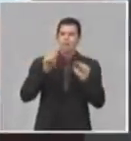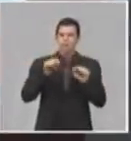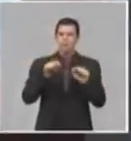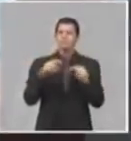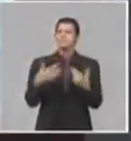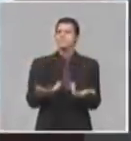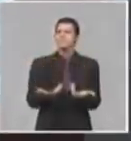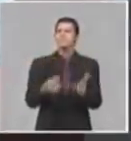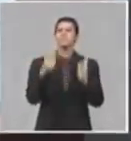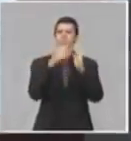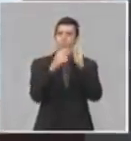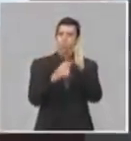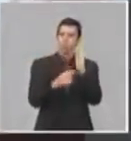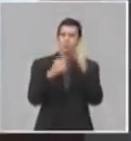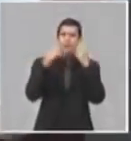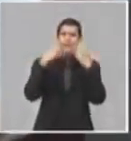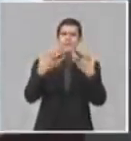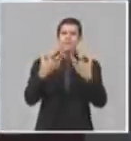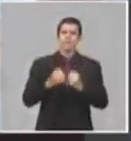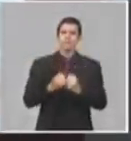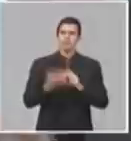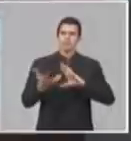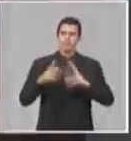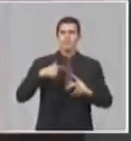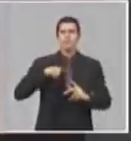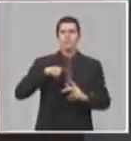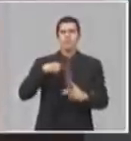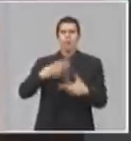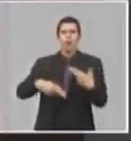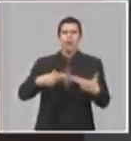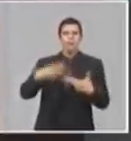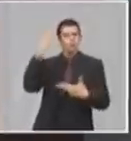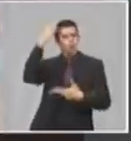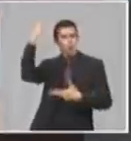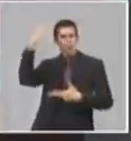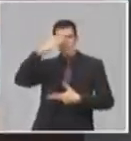social en un primer momento, en una primera etapa, en una primera versión,